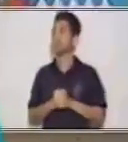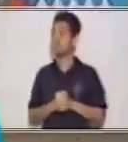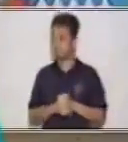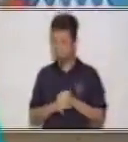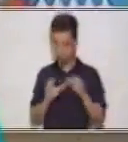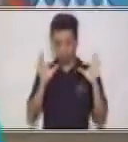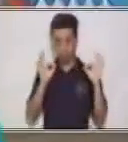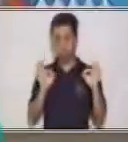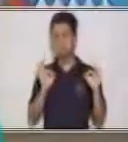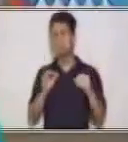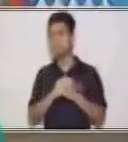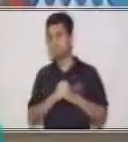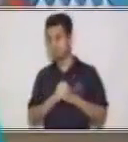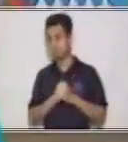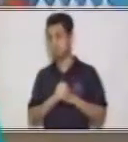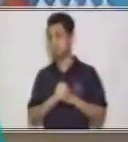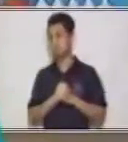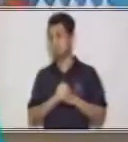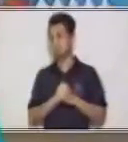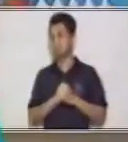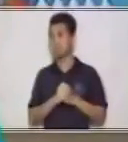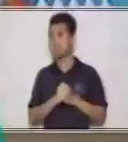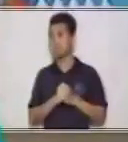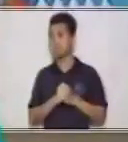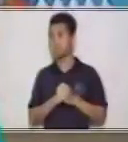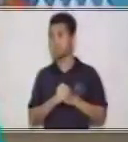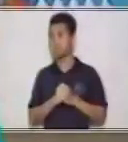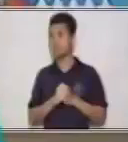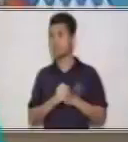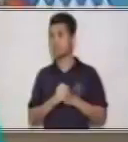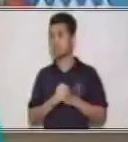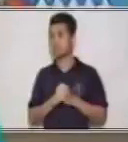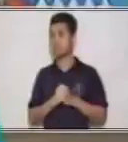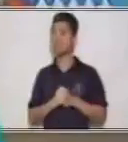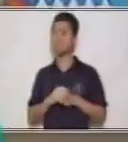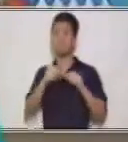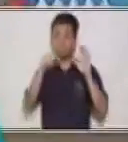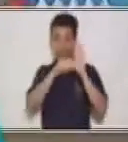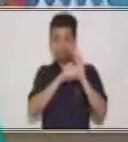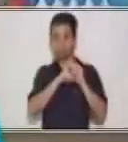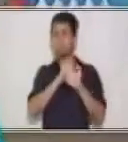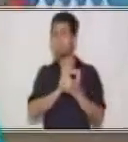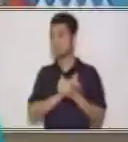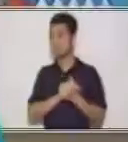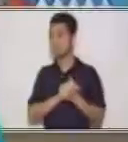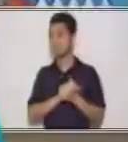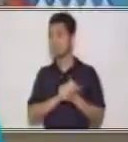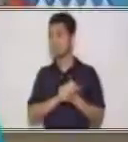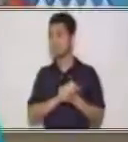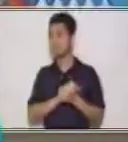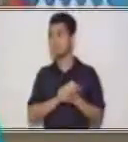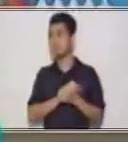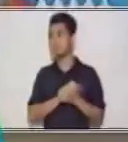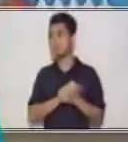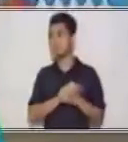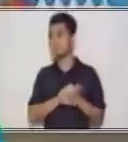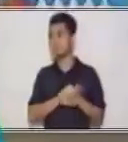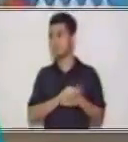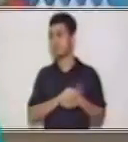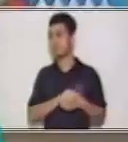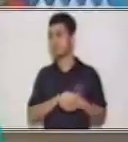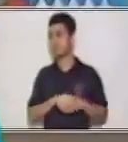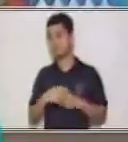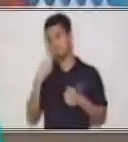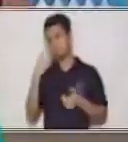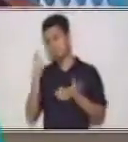estás haciendo muy bien. Entonces sería la resta. Entonces diríamos, realmente no tendríamos que restar, pero lo vamos